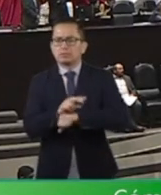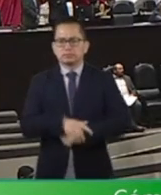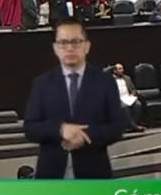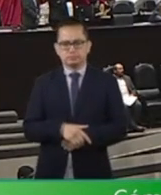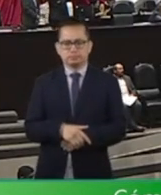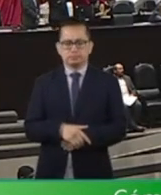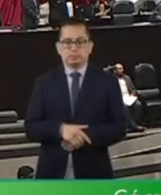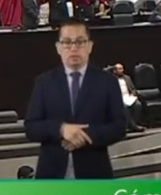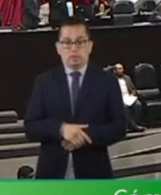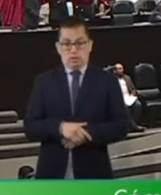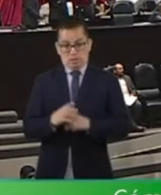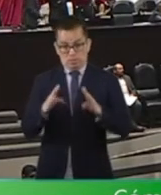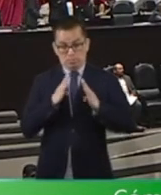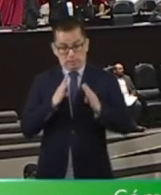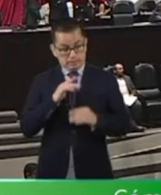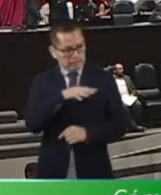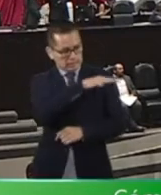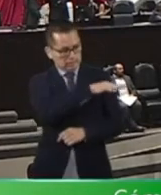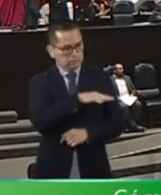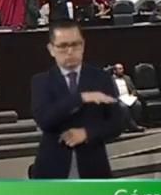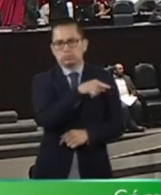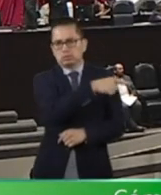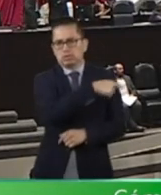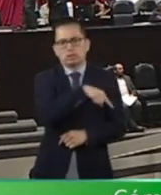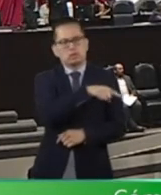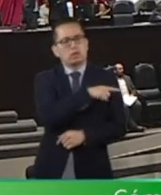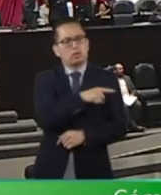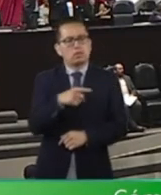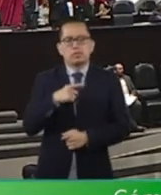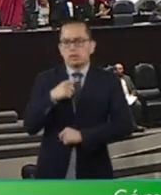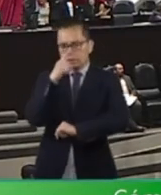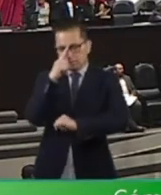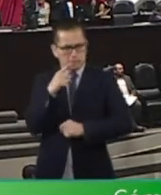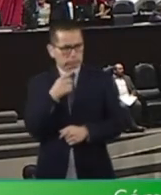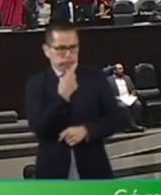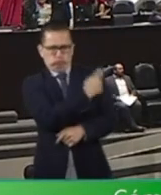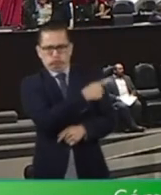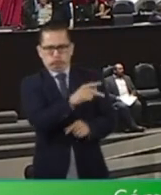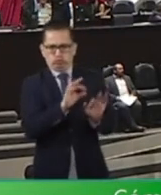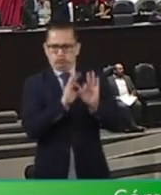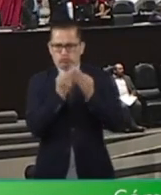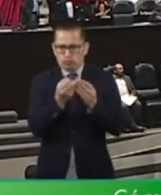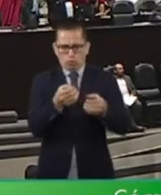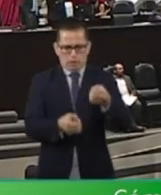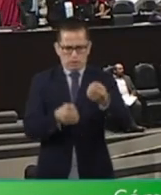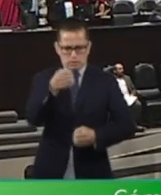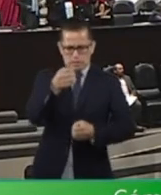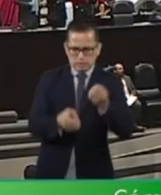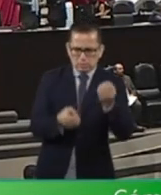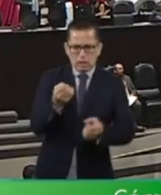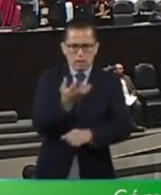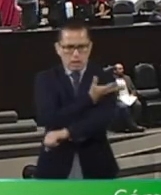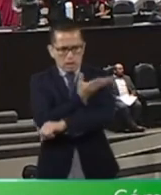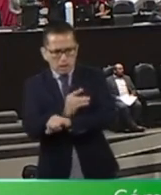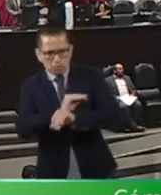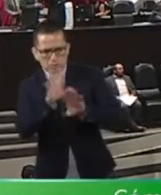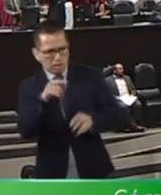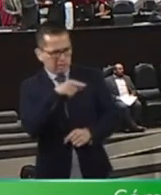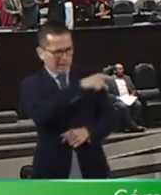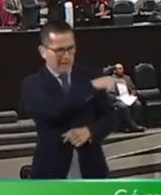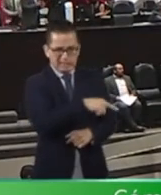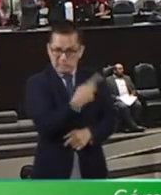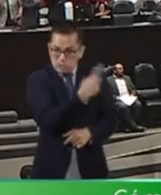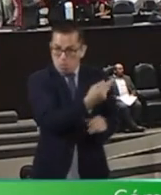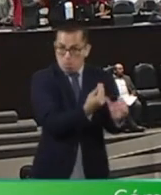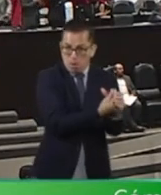Armadas están sujetas a un régimen de justicia y transparencia que resulta claramente incompatible con los valores democráticos